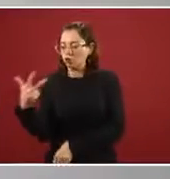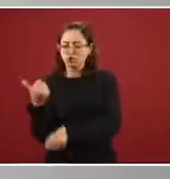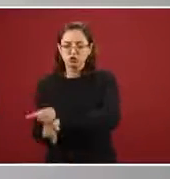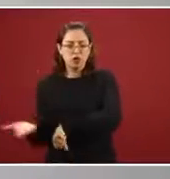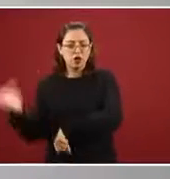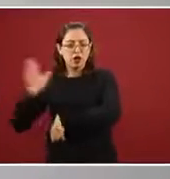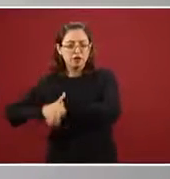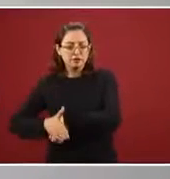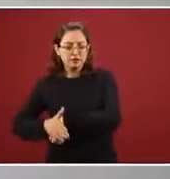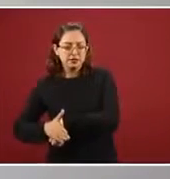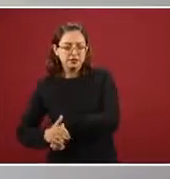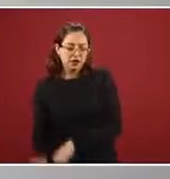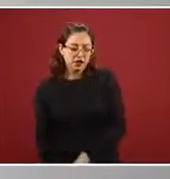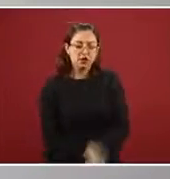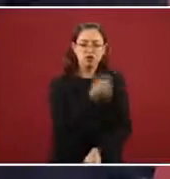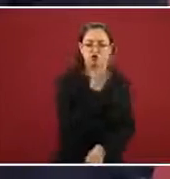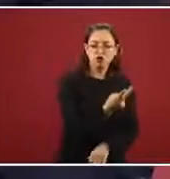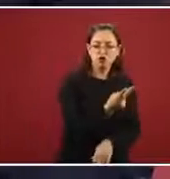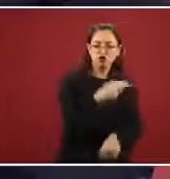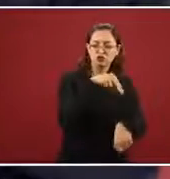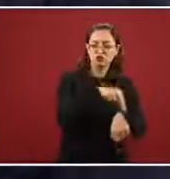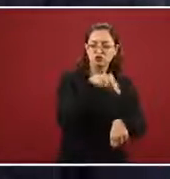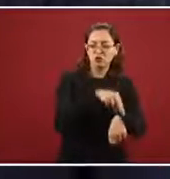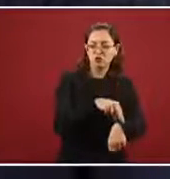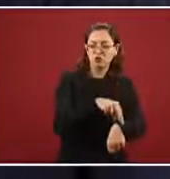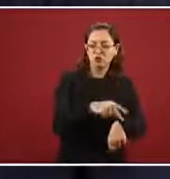médicos, incluyendo enfermeras.